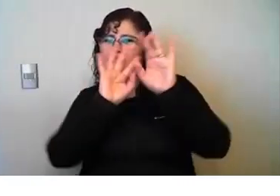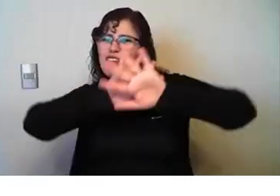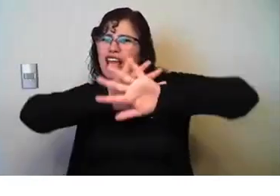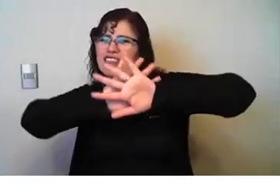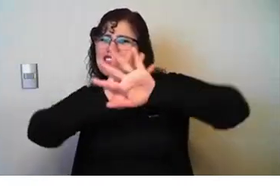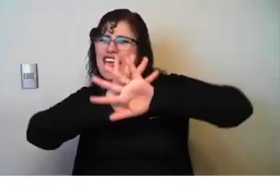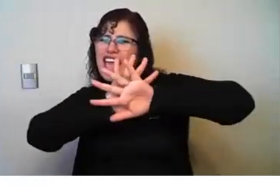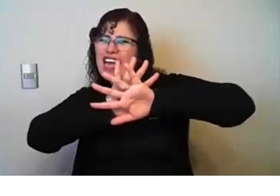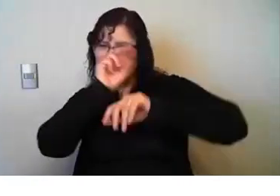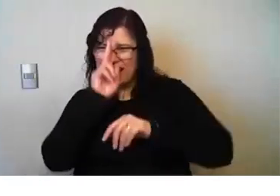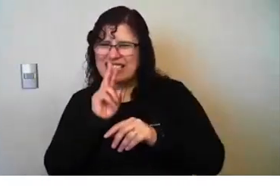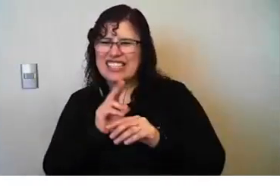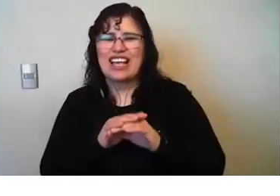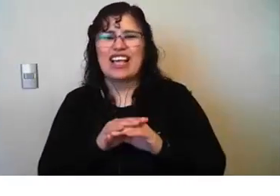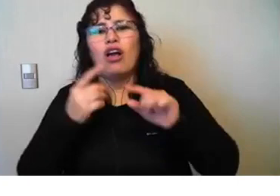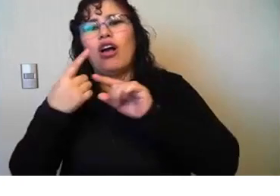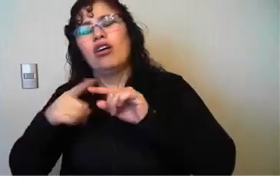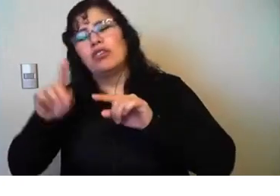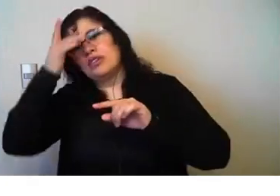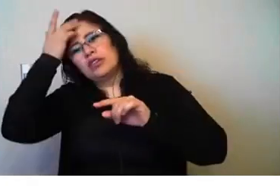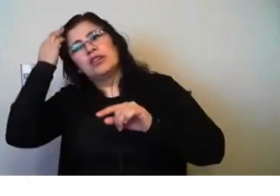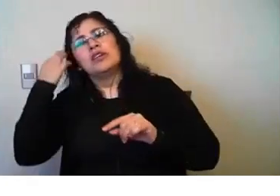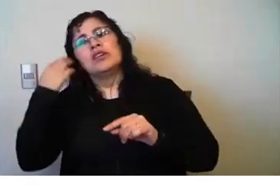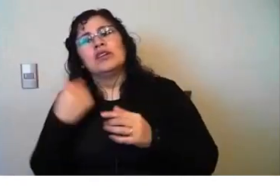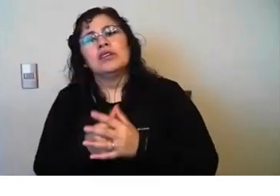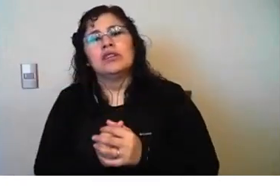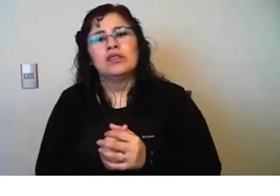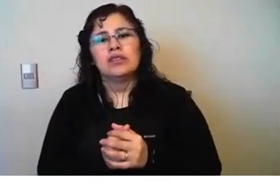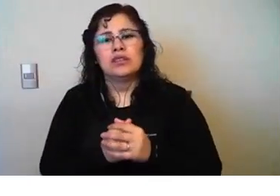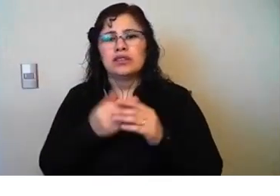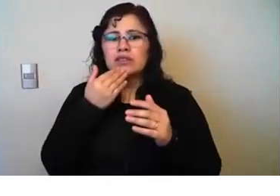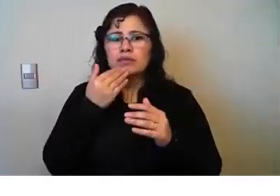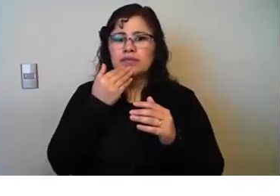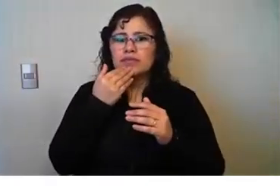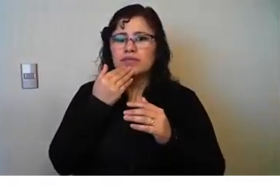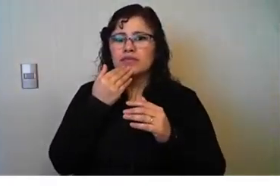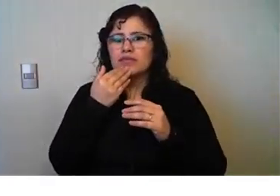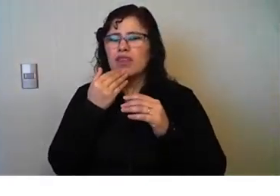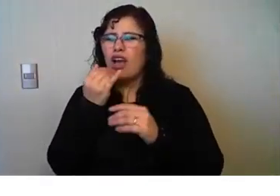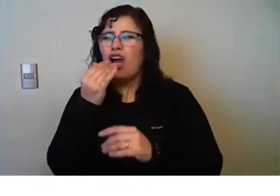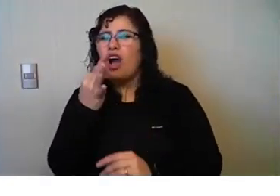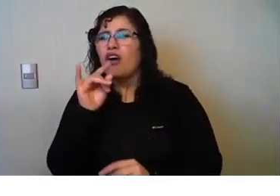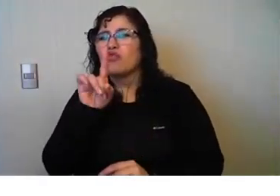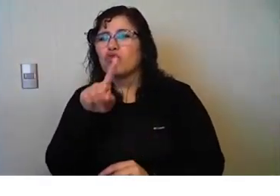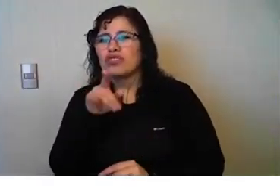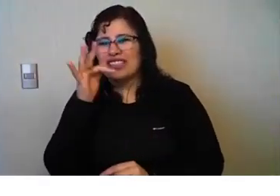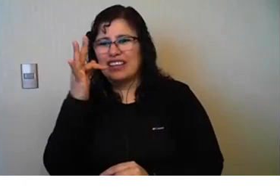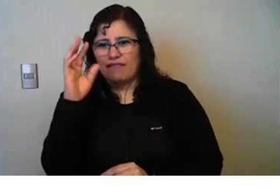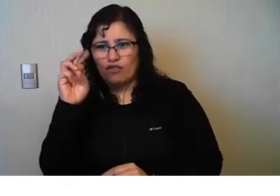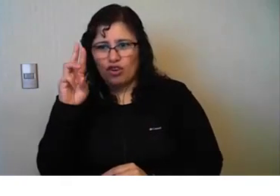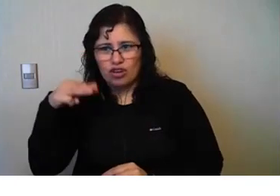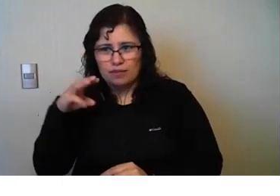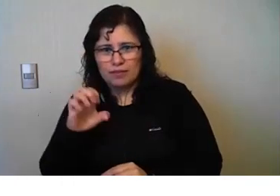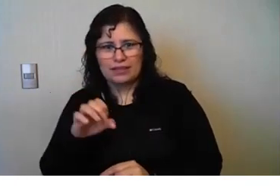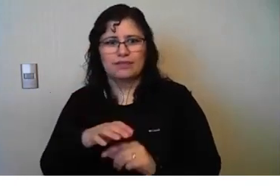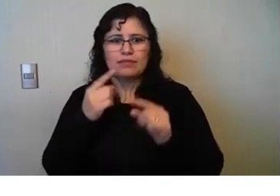del cerebelo, células fusiformes, ¿cierto? La célula piramidal, por excelencia la más